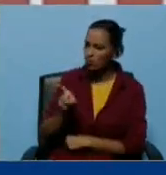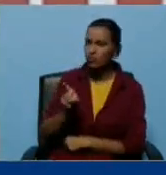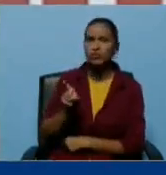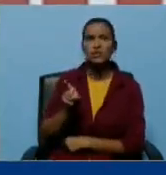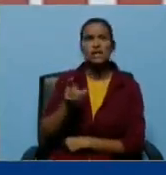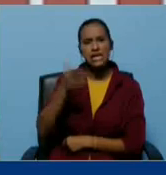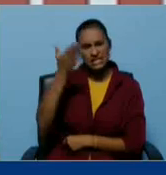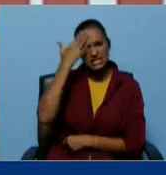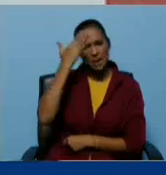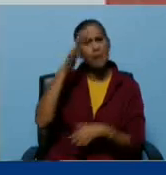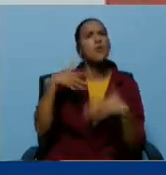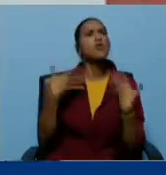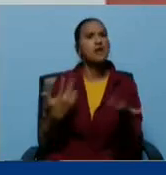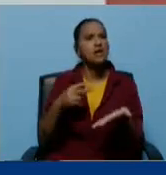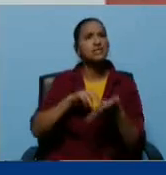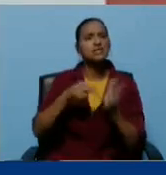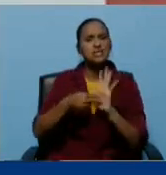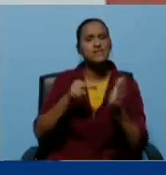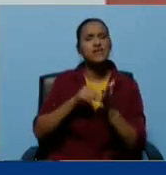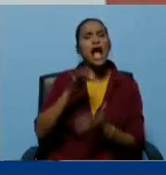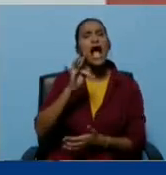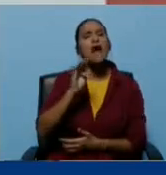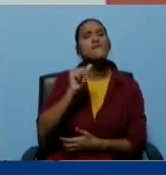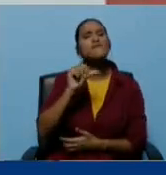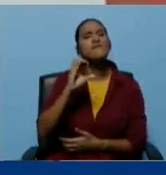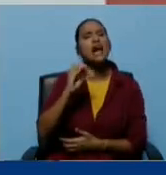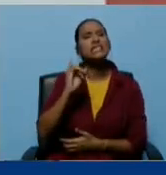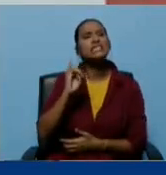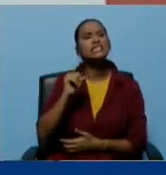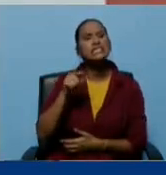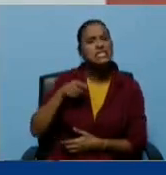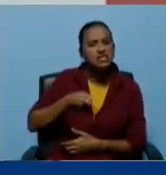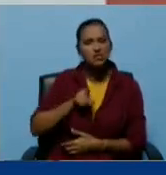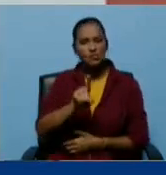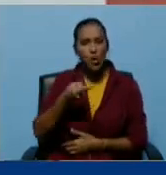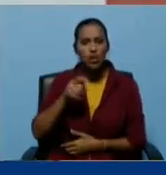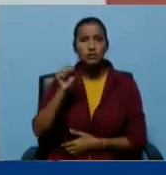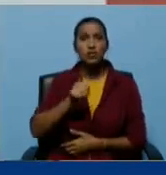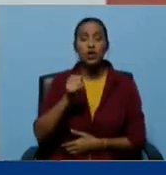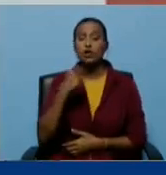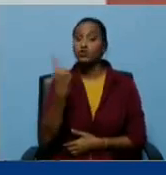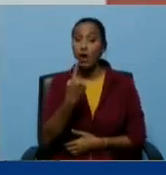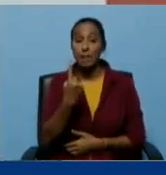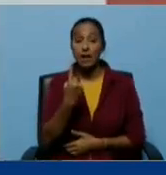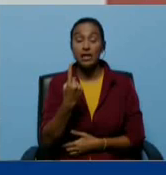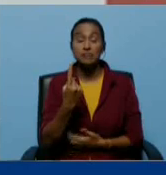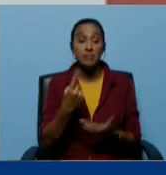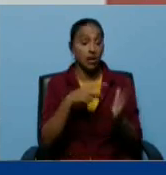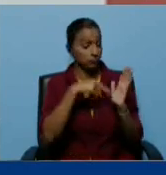sabemos qué es el fascismo, ¿verdad? Ya no se trata solo de leer un libro